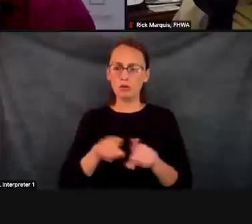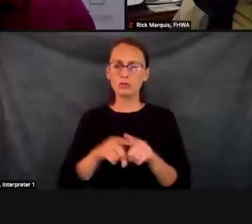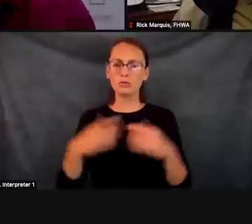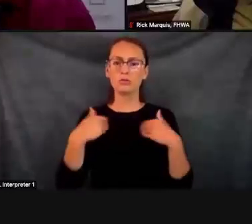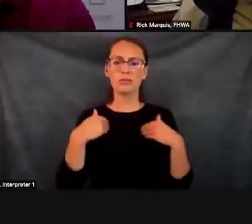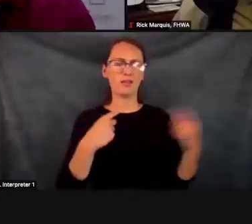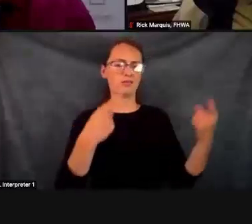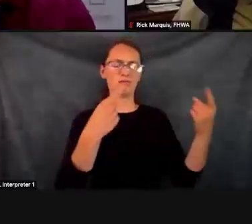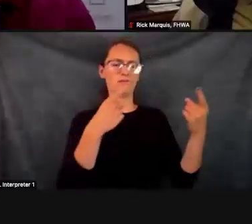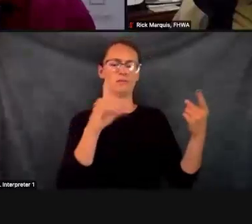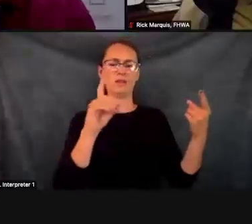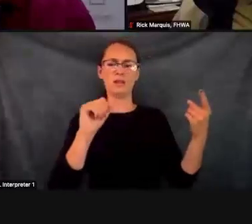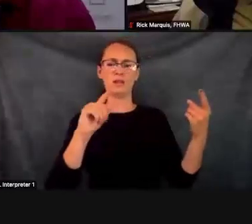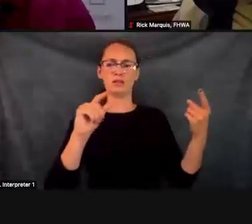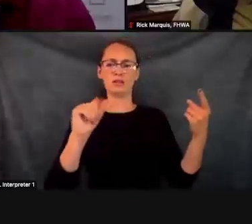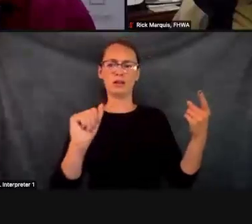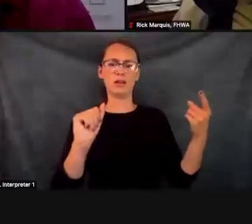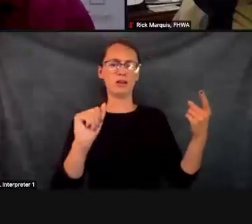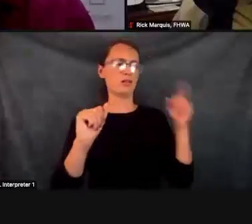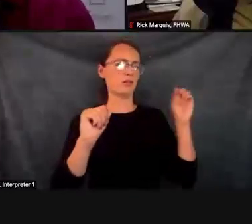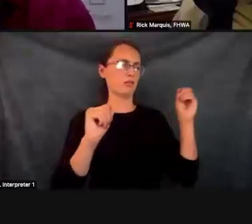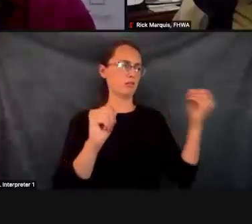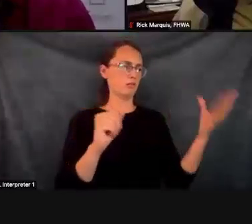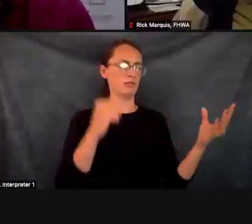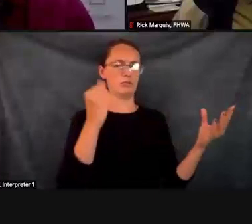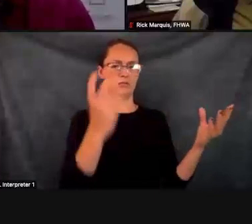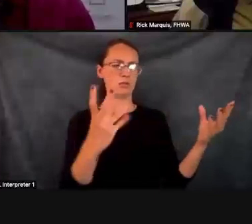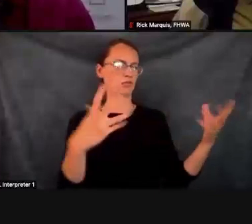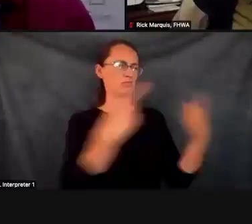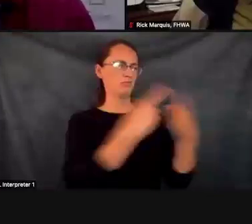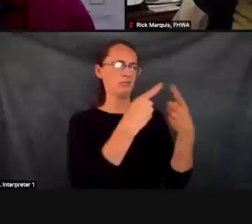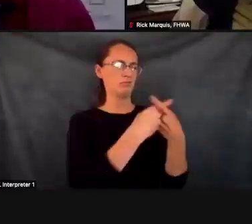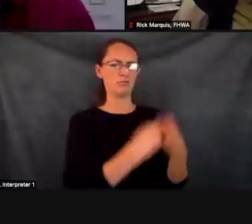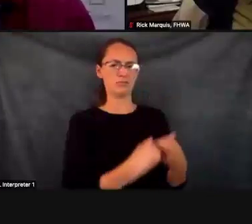de Amazon, que es uno de los más grandes en el país o en el mundo.